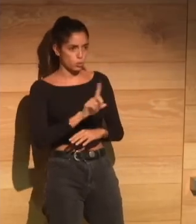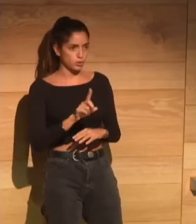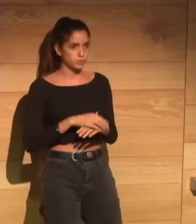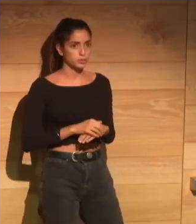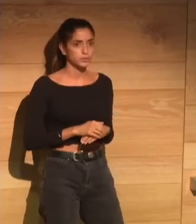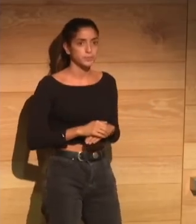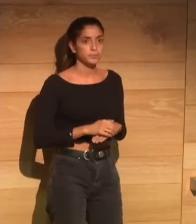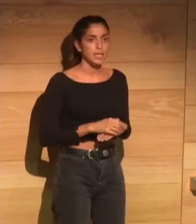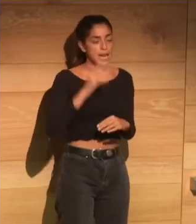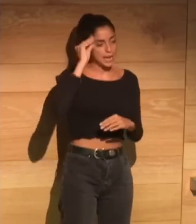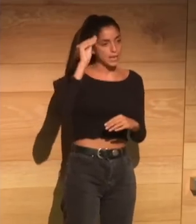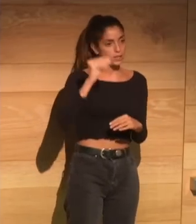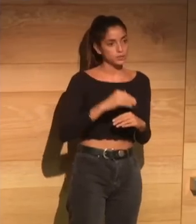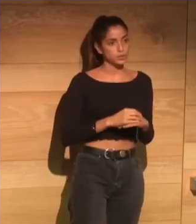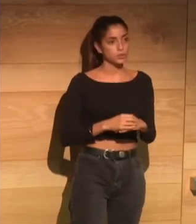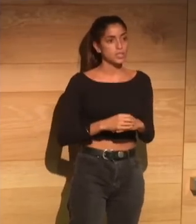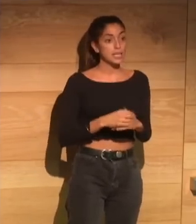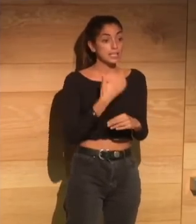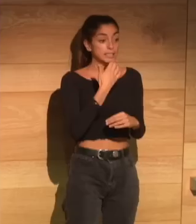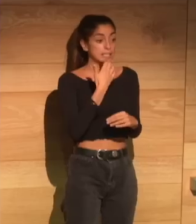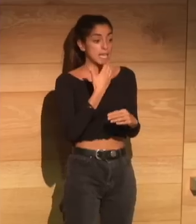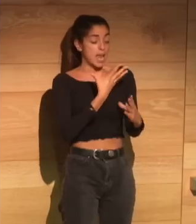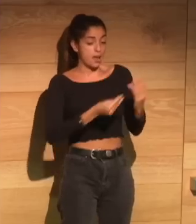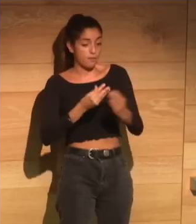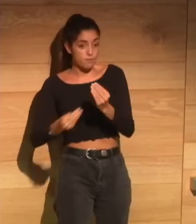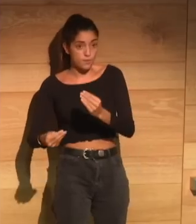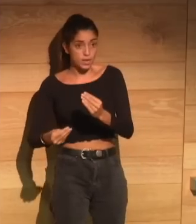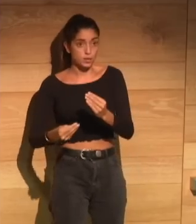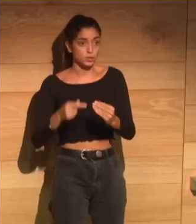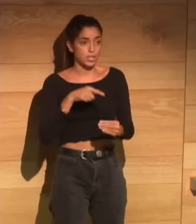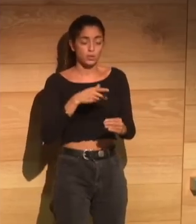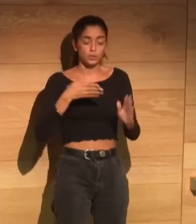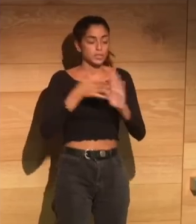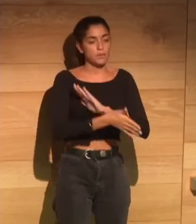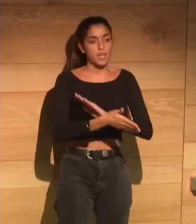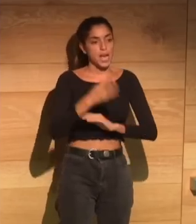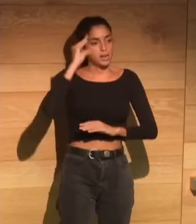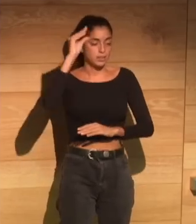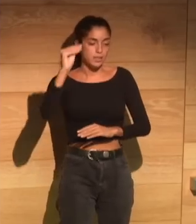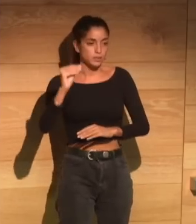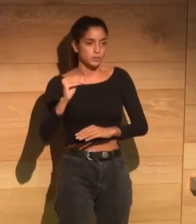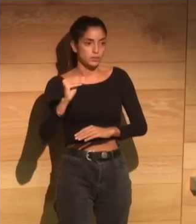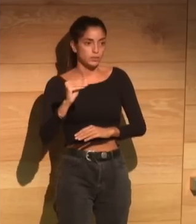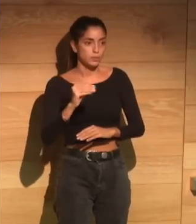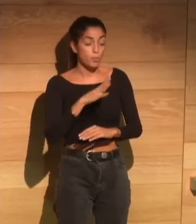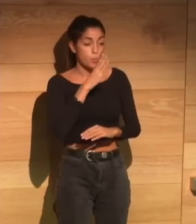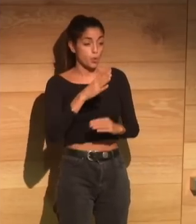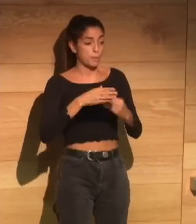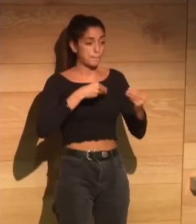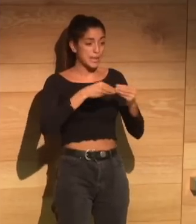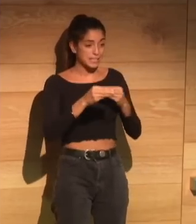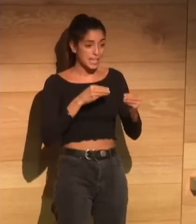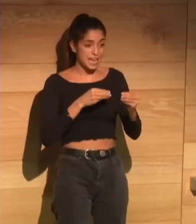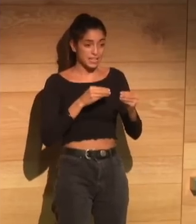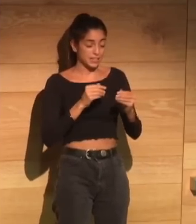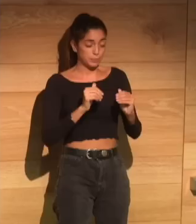Y cometer determinados errores que cometieron exigía ser listísimo. porque con el material del que partían, con